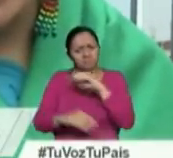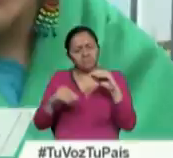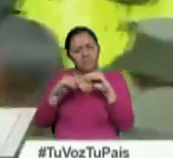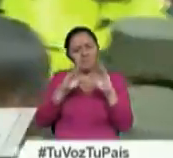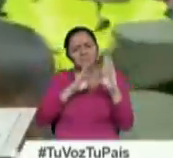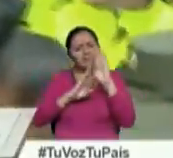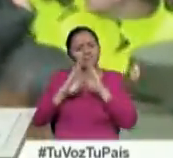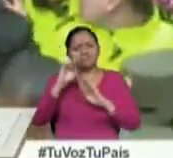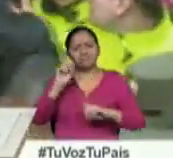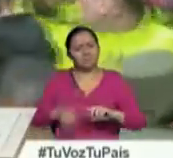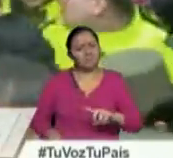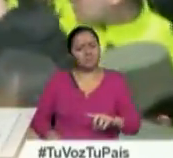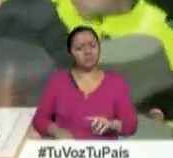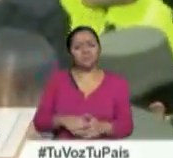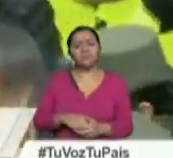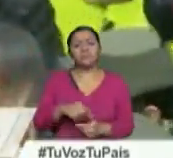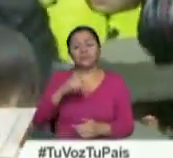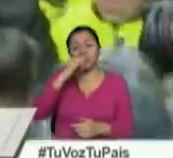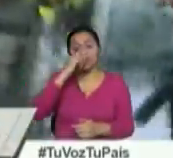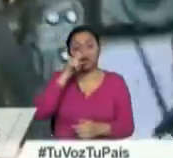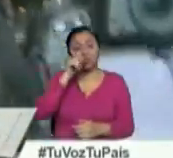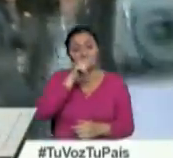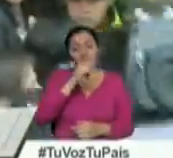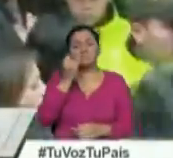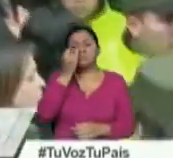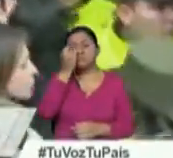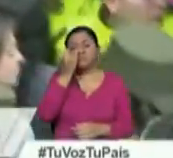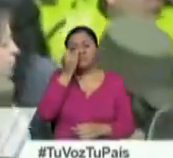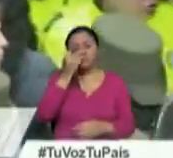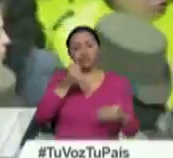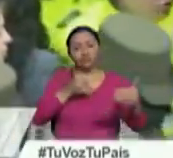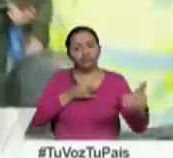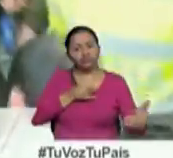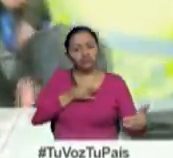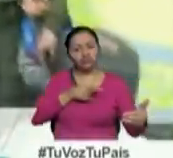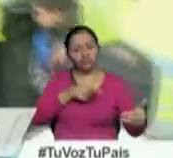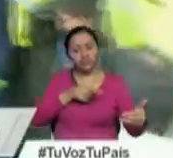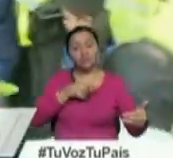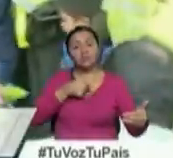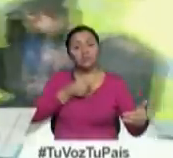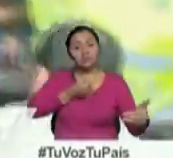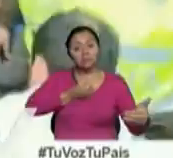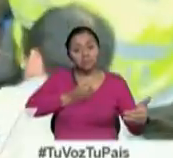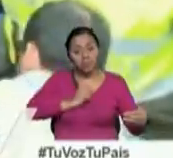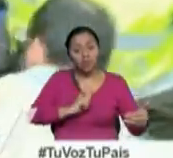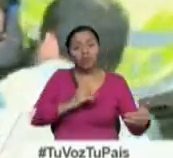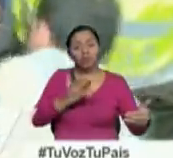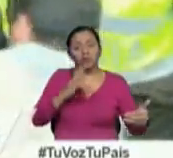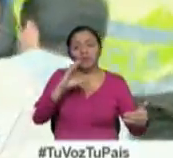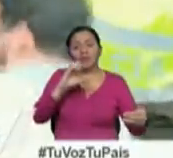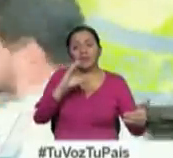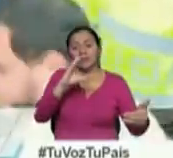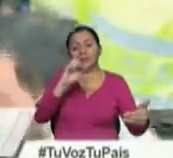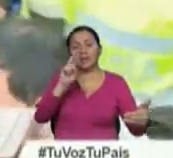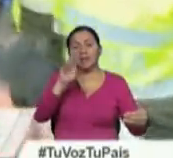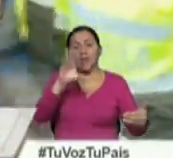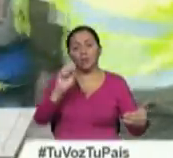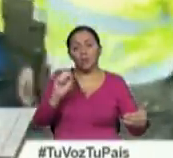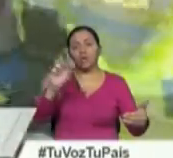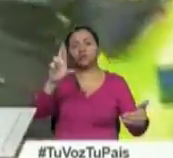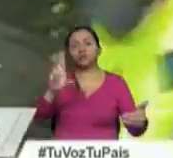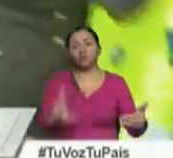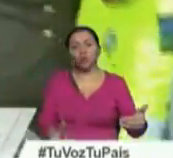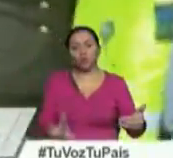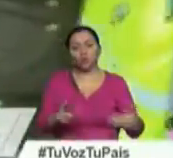quedar así. La niña pertenecía a la etnia indígena Yanacona y era originaria del departamento del Cauca, al suroeste del